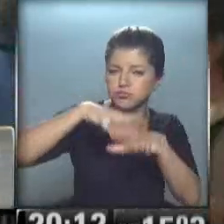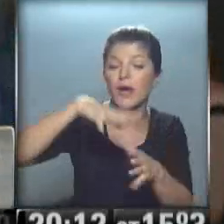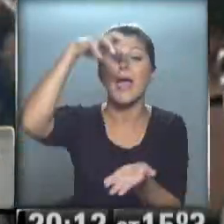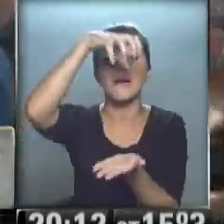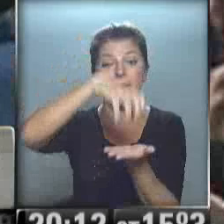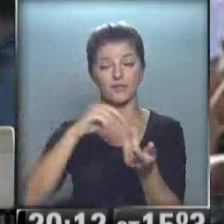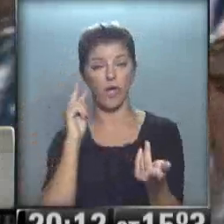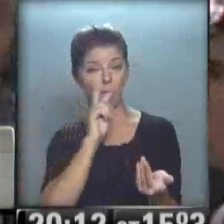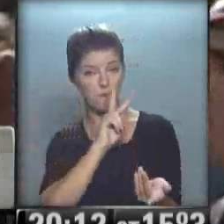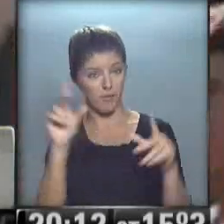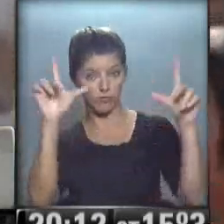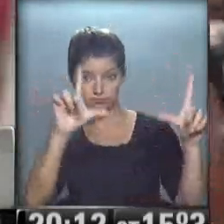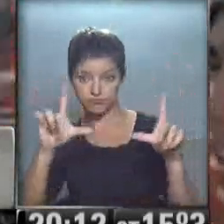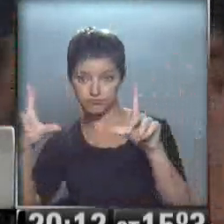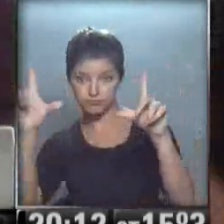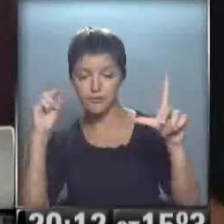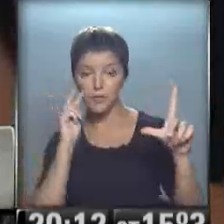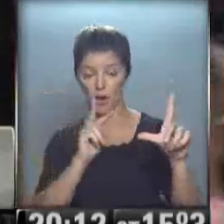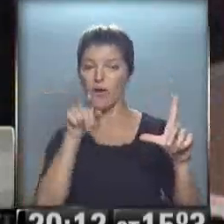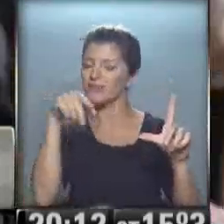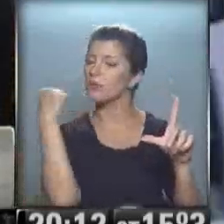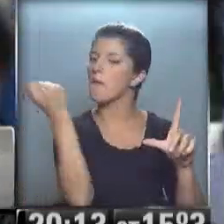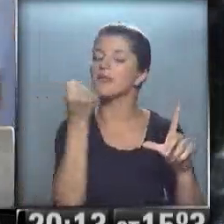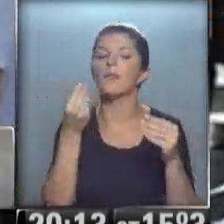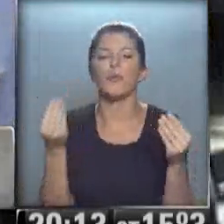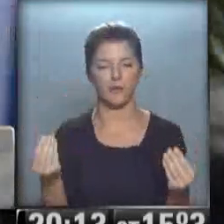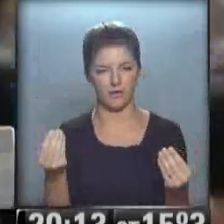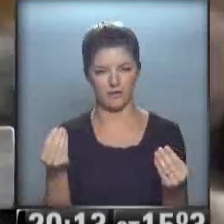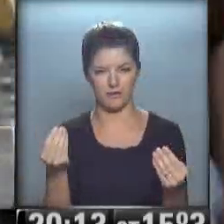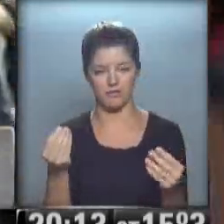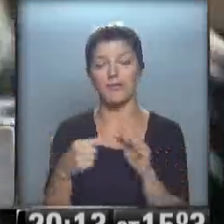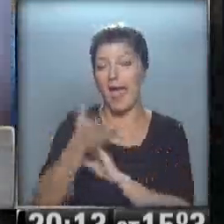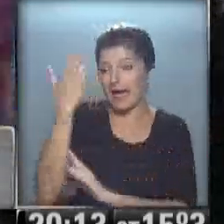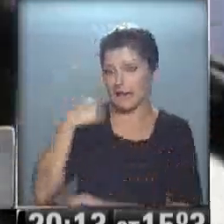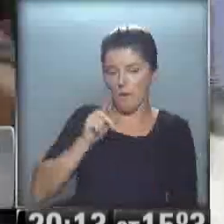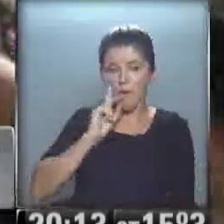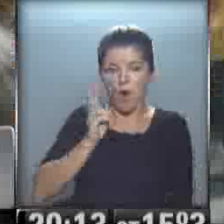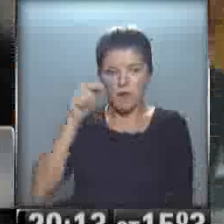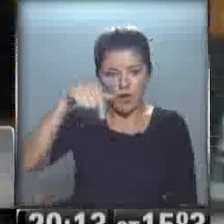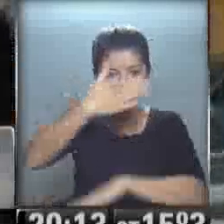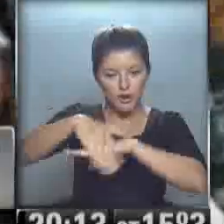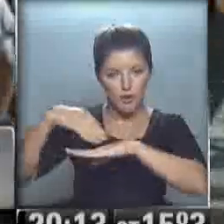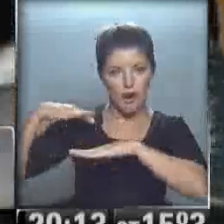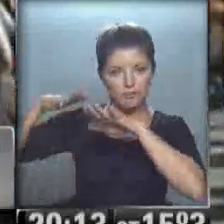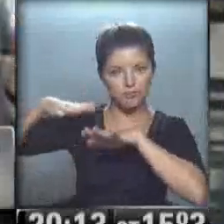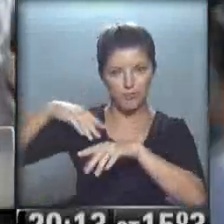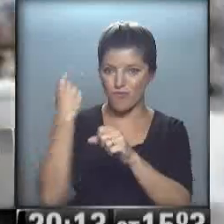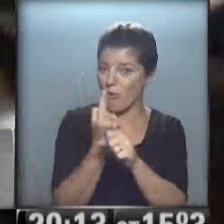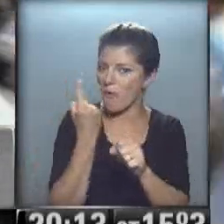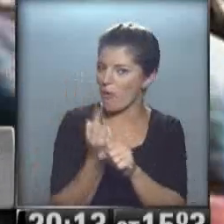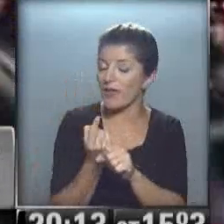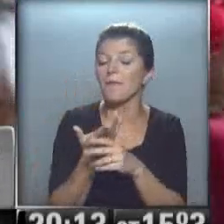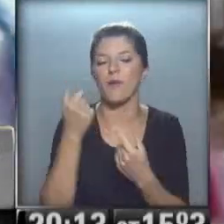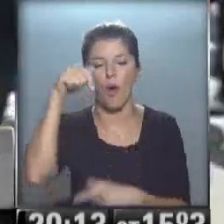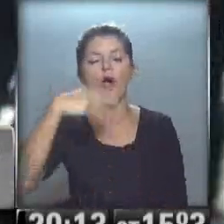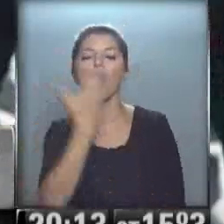lo vemos, por la Alameda. Esto es importante porque durante un tiempo tenían prohibido pasar por allí, y especialmente la excusa del